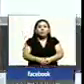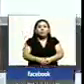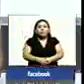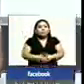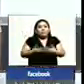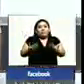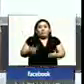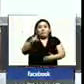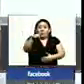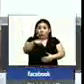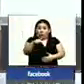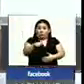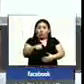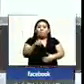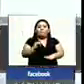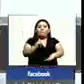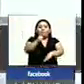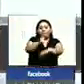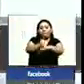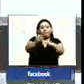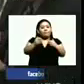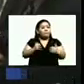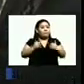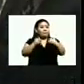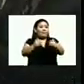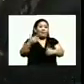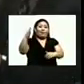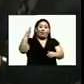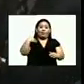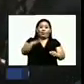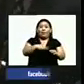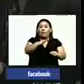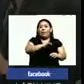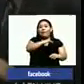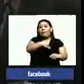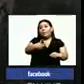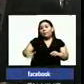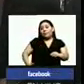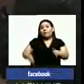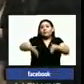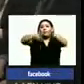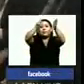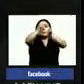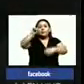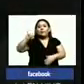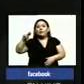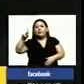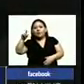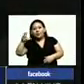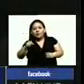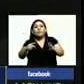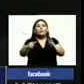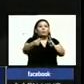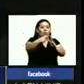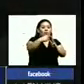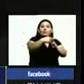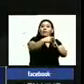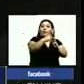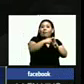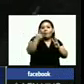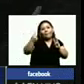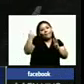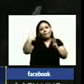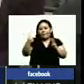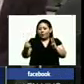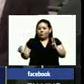Y este día se instaló el juicio en contra del ex presidente del INDES, Jaime Alberto Rodríguez, además del ex tesorero Jorge